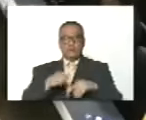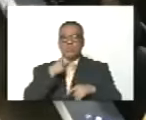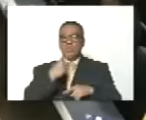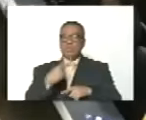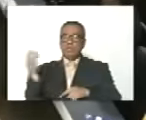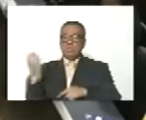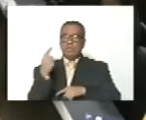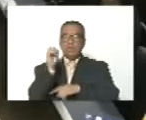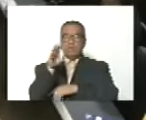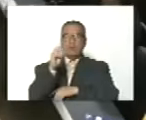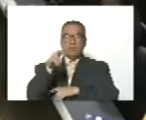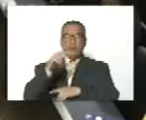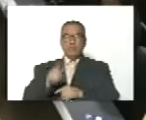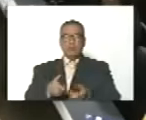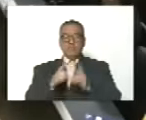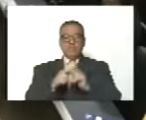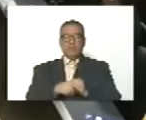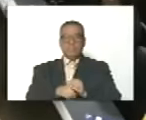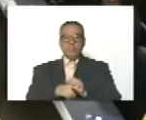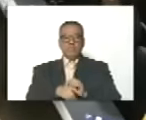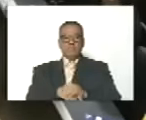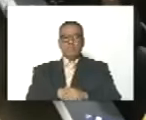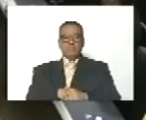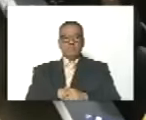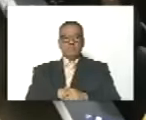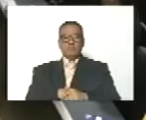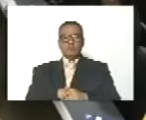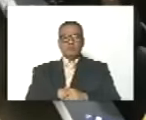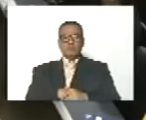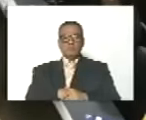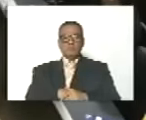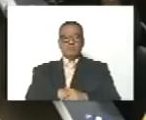Solicita la tribuna de oradores, se le concede.